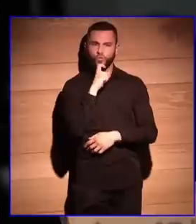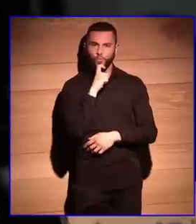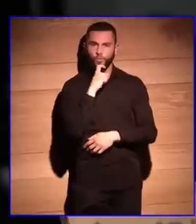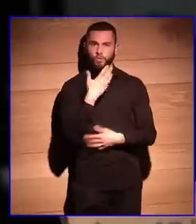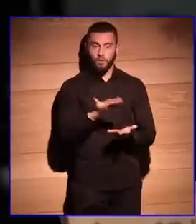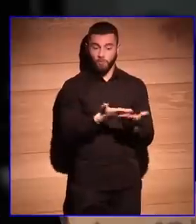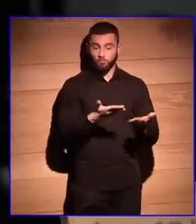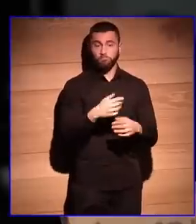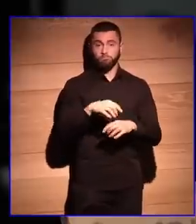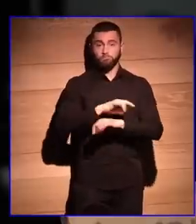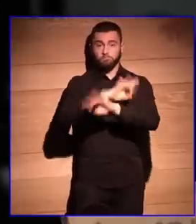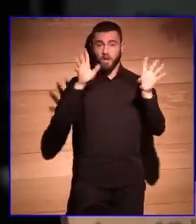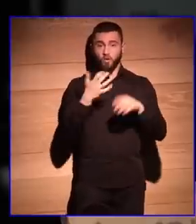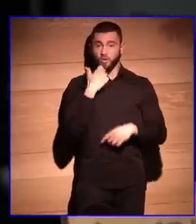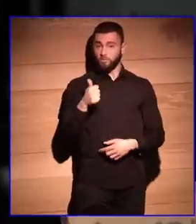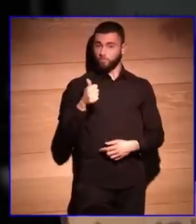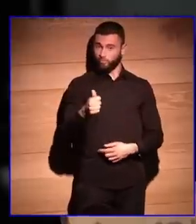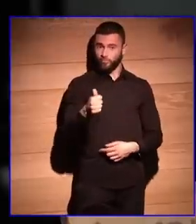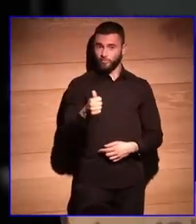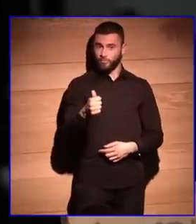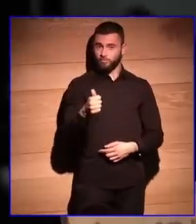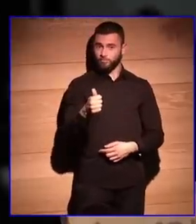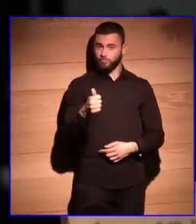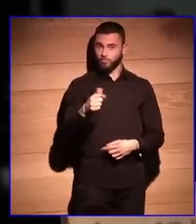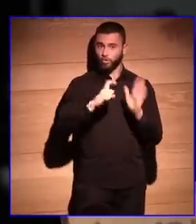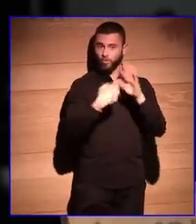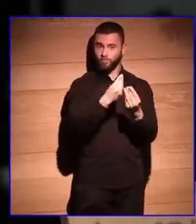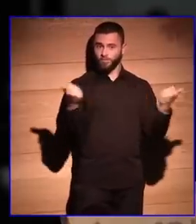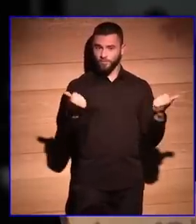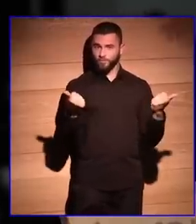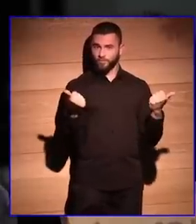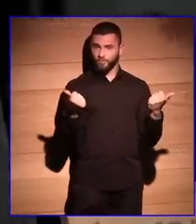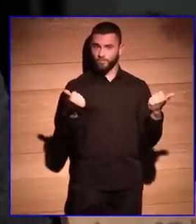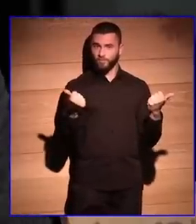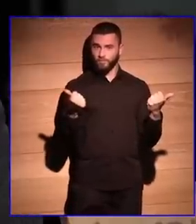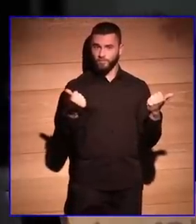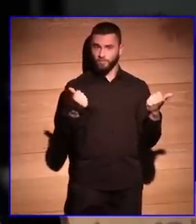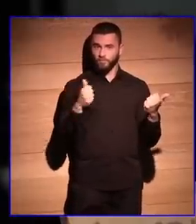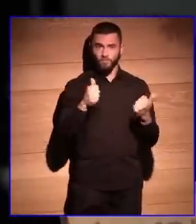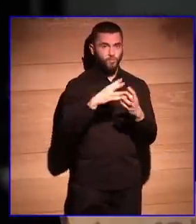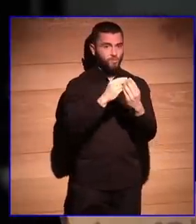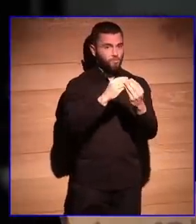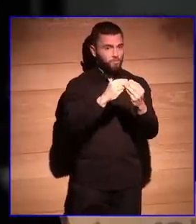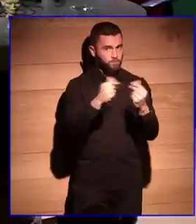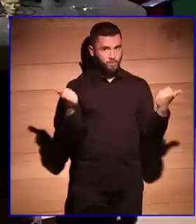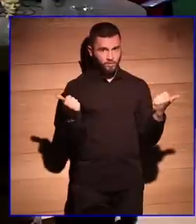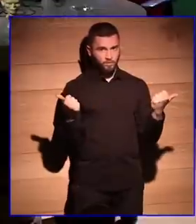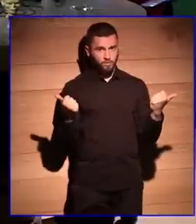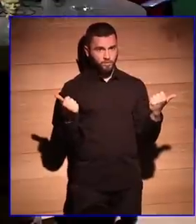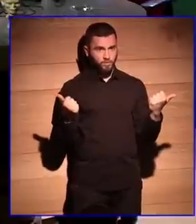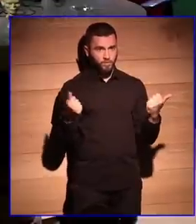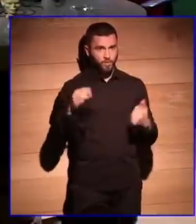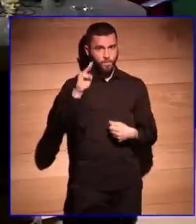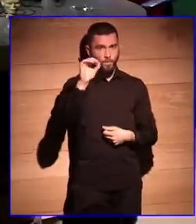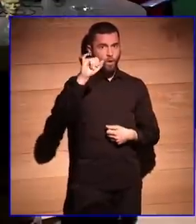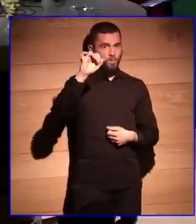cuanto él apretara el botón adecuado, todo desaparecería, posiblemente muy tentado de que así fuera. Nos quedaría Pol Pot,